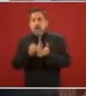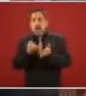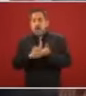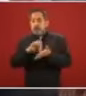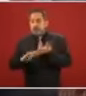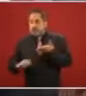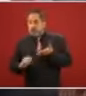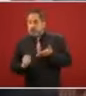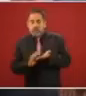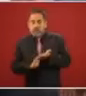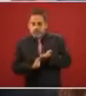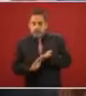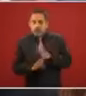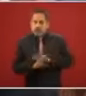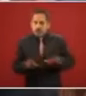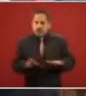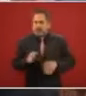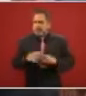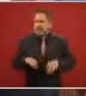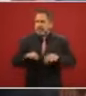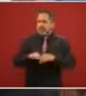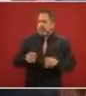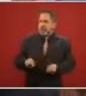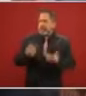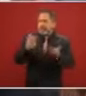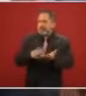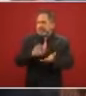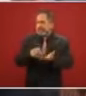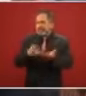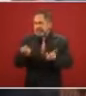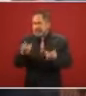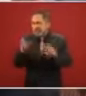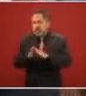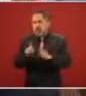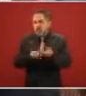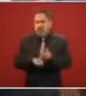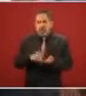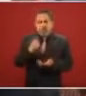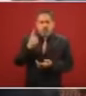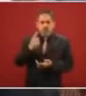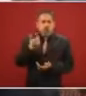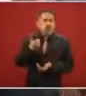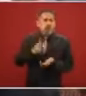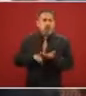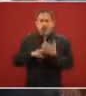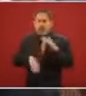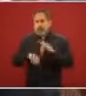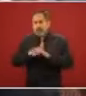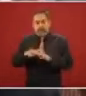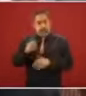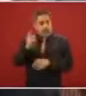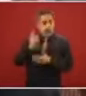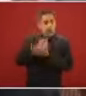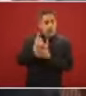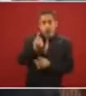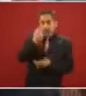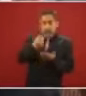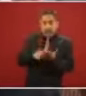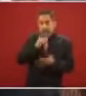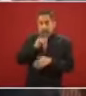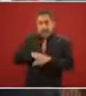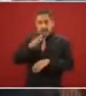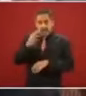Eso sería importante. ¿De cuánto estamos hablando? Y si es la única colecta que está pensando la 4T para que la